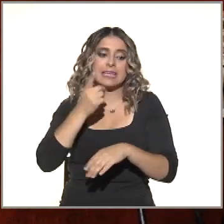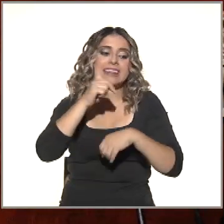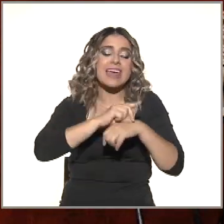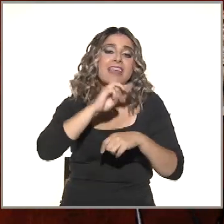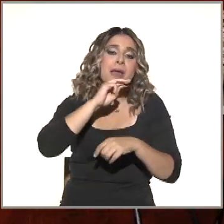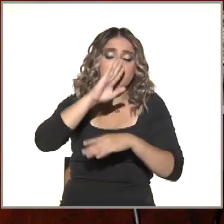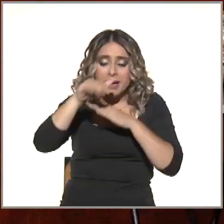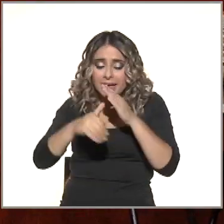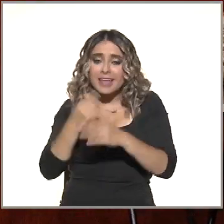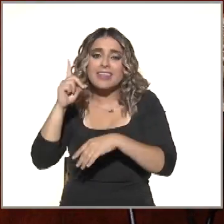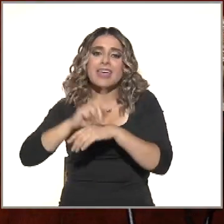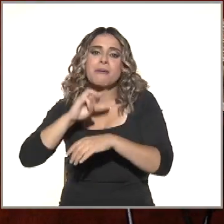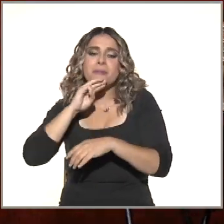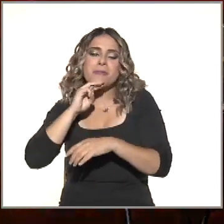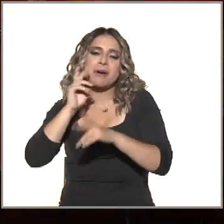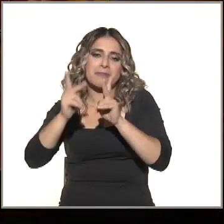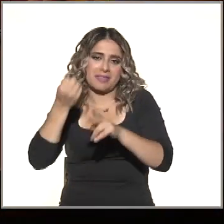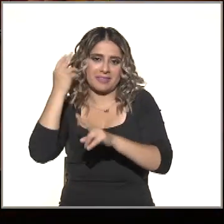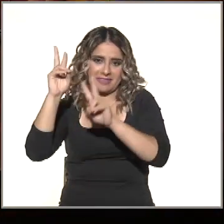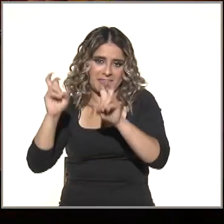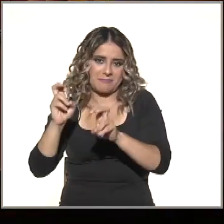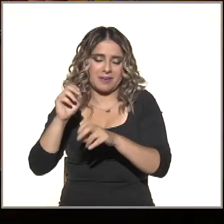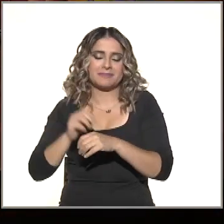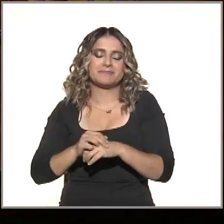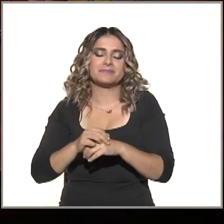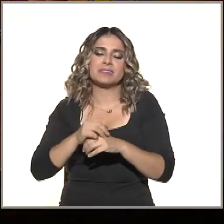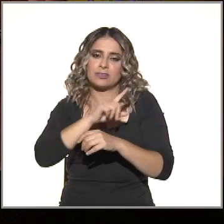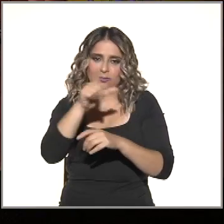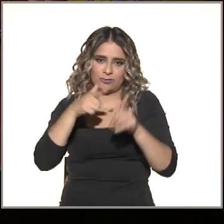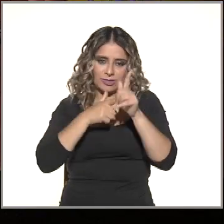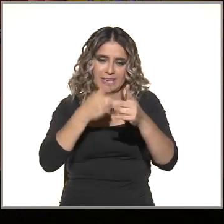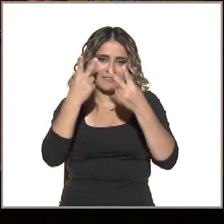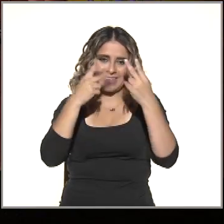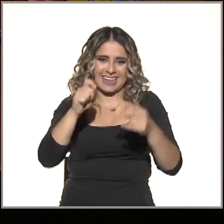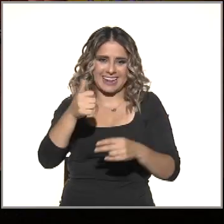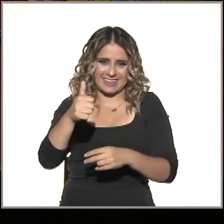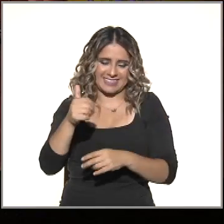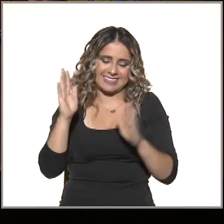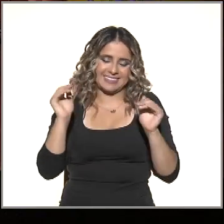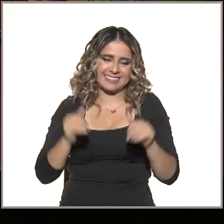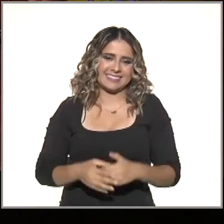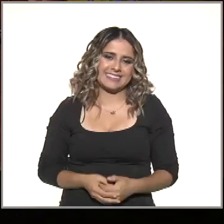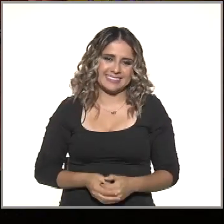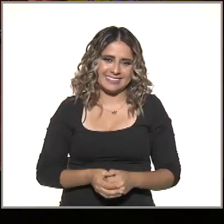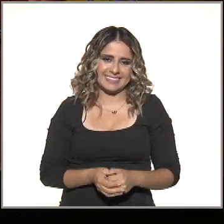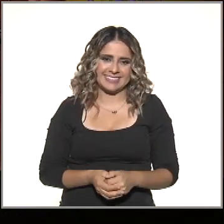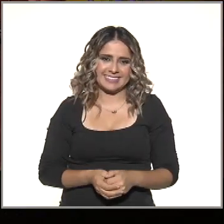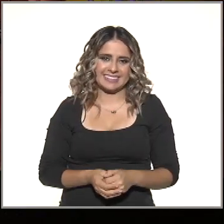las Madres, así es que aquí te vemos. Y quédate con nosotros en toda la programación de Canal 11. Hasta luego.